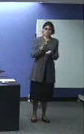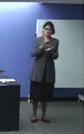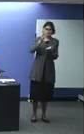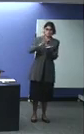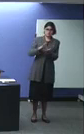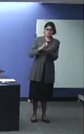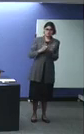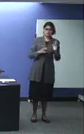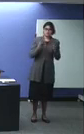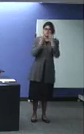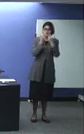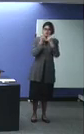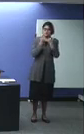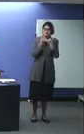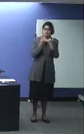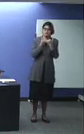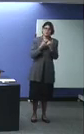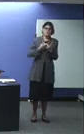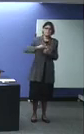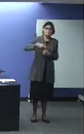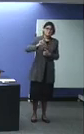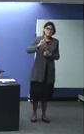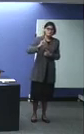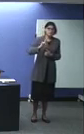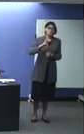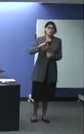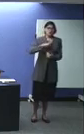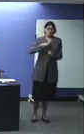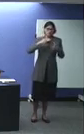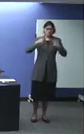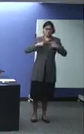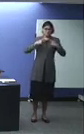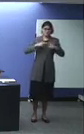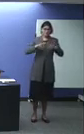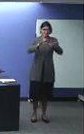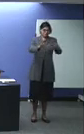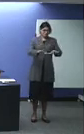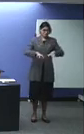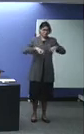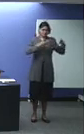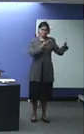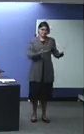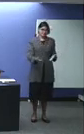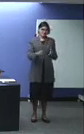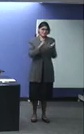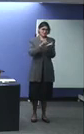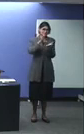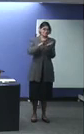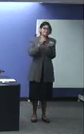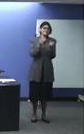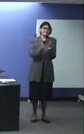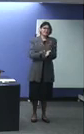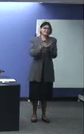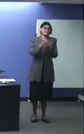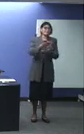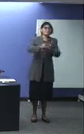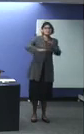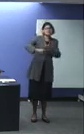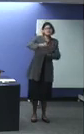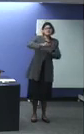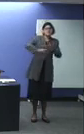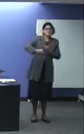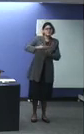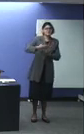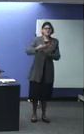sobre discapacidad, pero el hecho de que haya personas con discapacidad en el público también permite un diálogo importante, y creo que